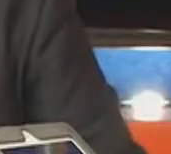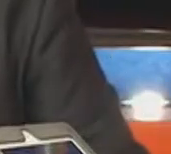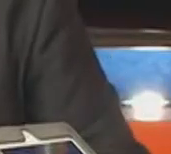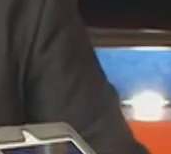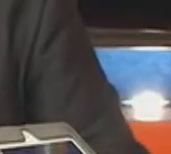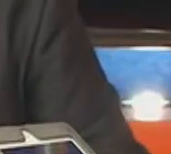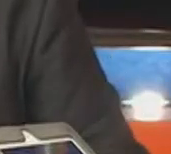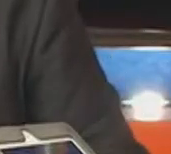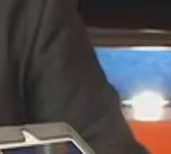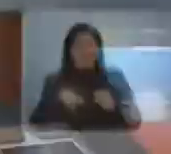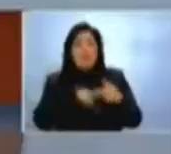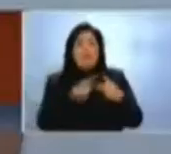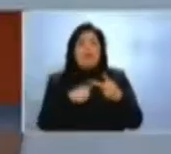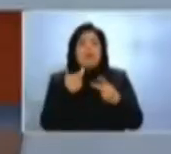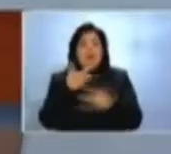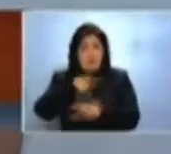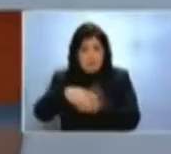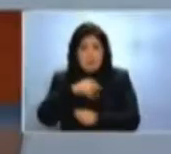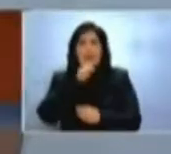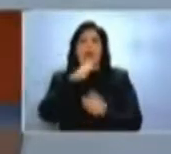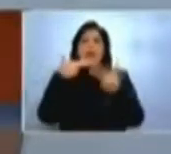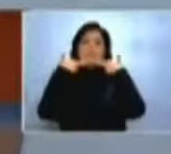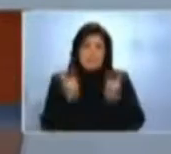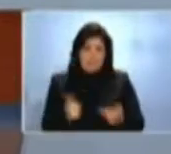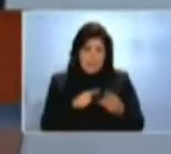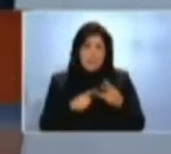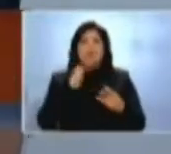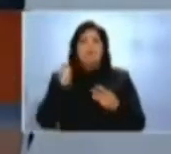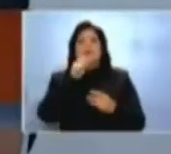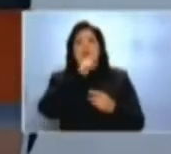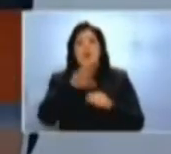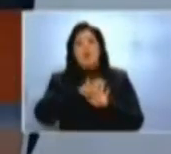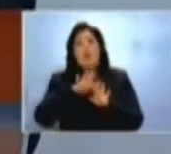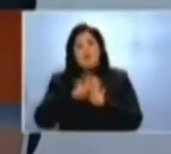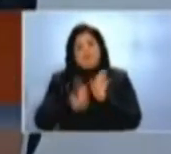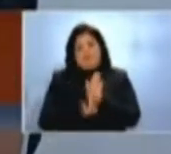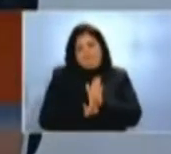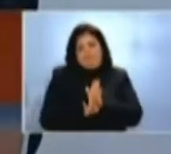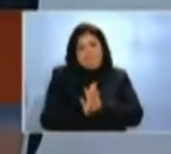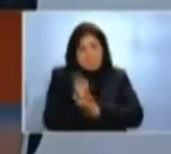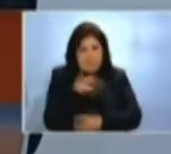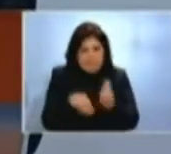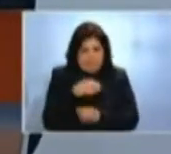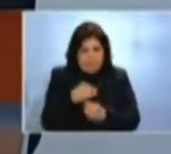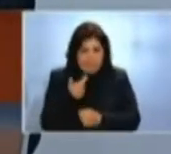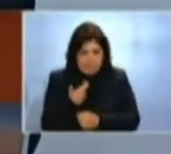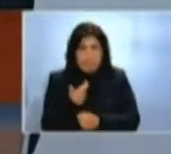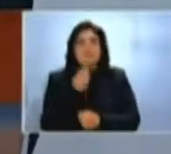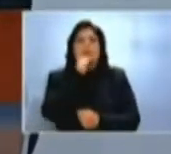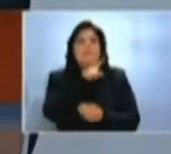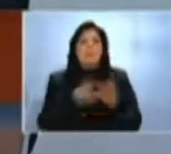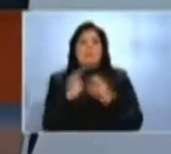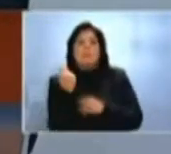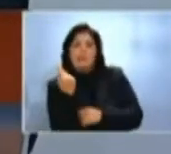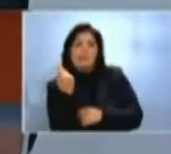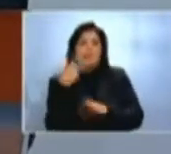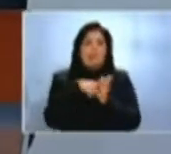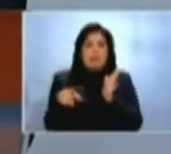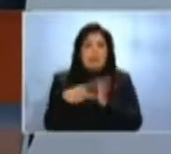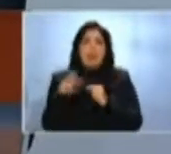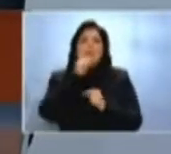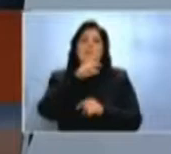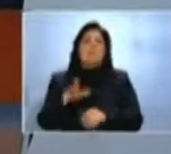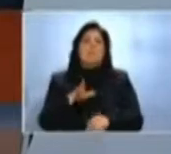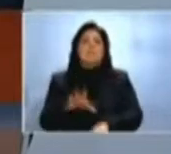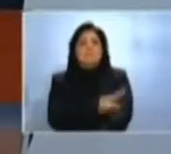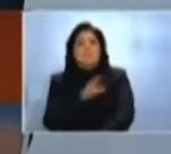este tema. El día de ayer, el presidente de la República, Enrique Peña Nieto, rindió el mensaje de su segundo informe de